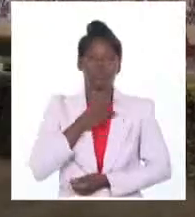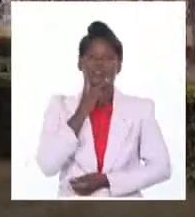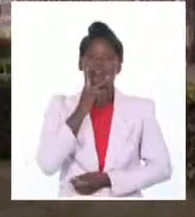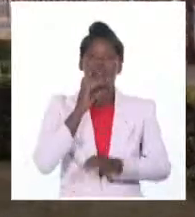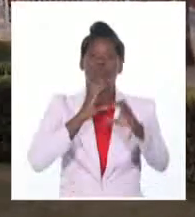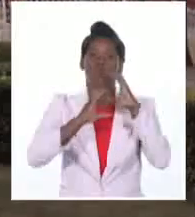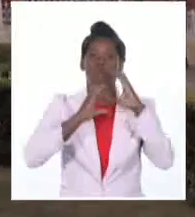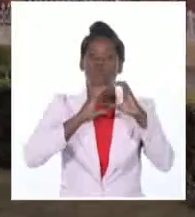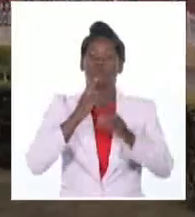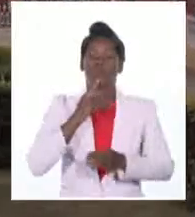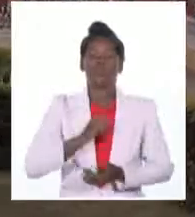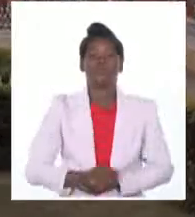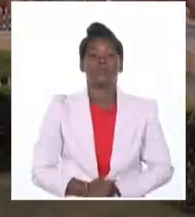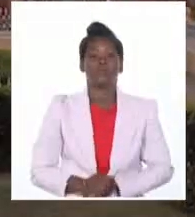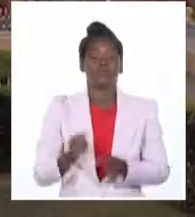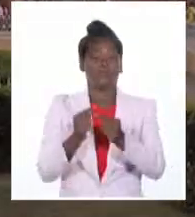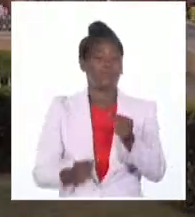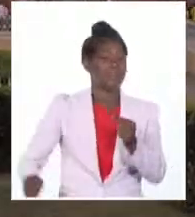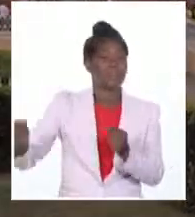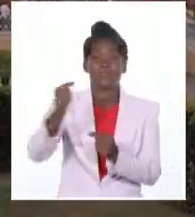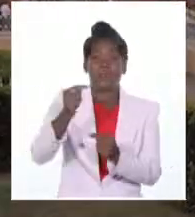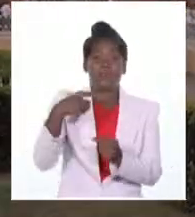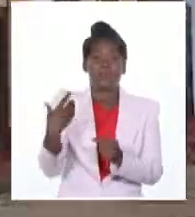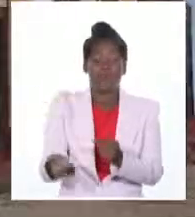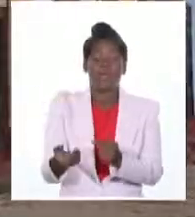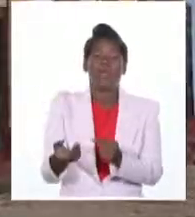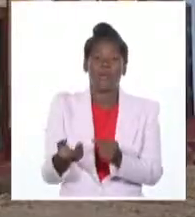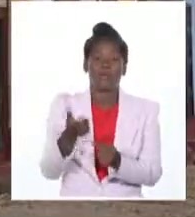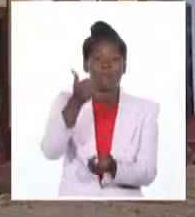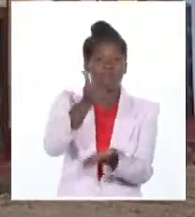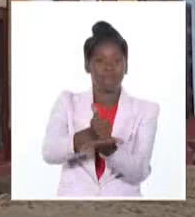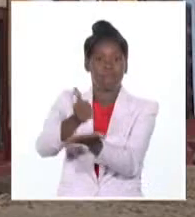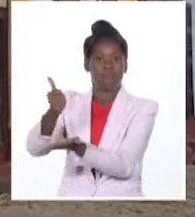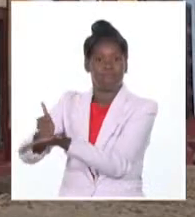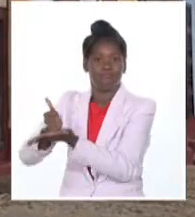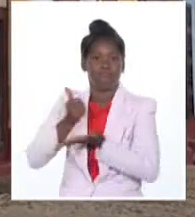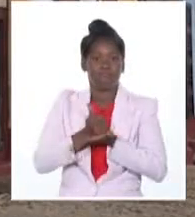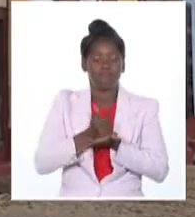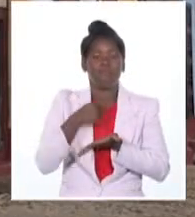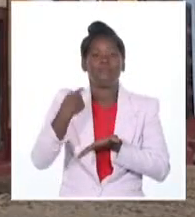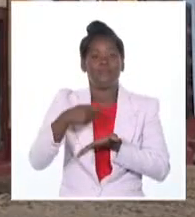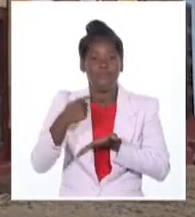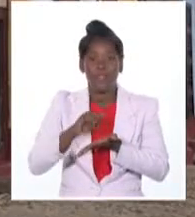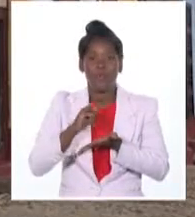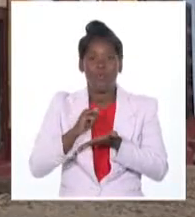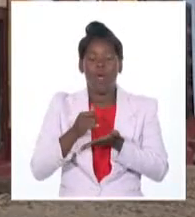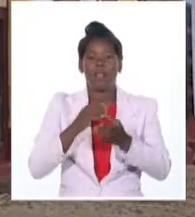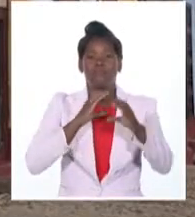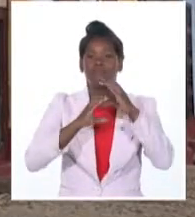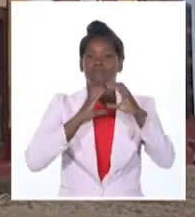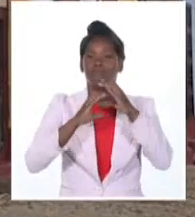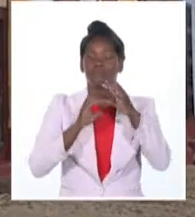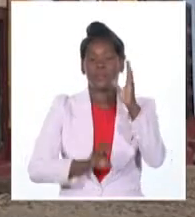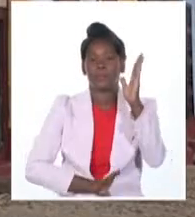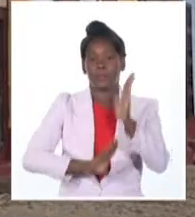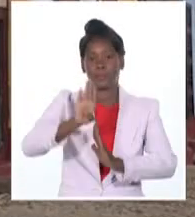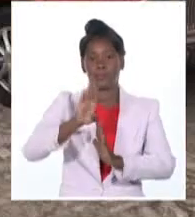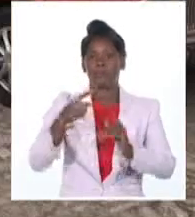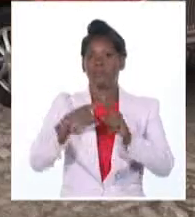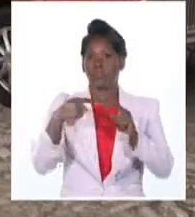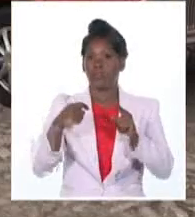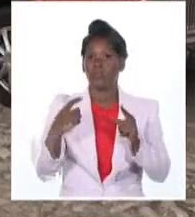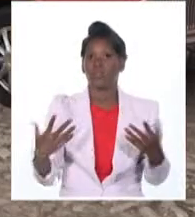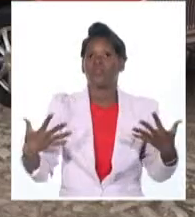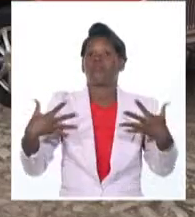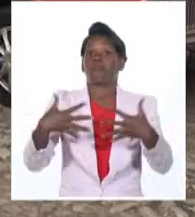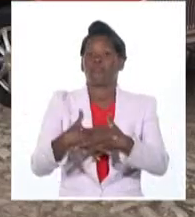es vital alcanzar la eficiencia en las ciudades, pero toda acción deberá ser amigable con el medio ambiente. La cita cuenta con el respaldo